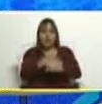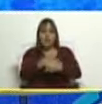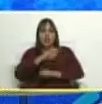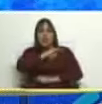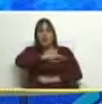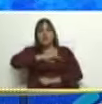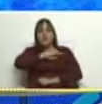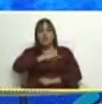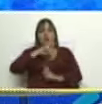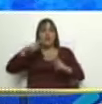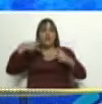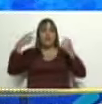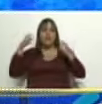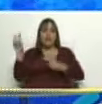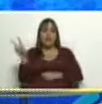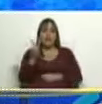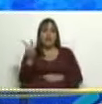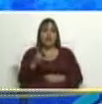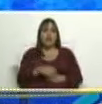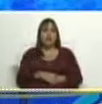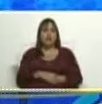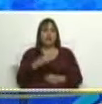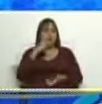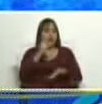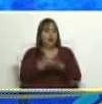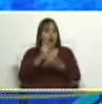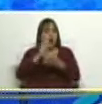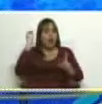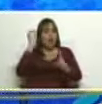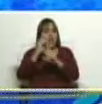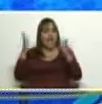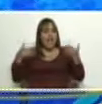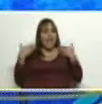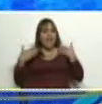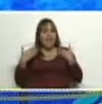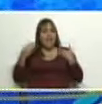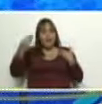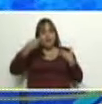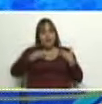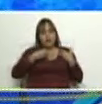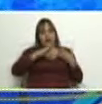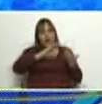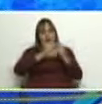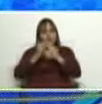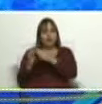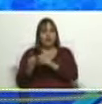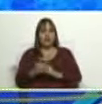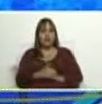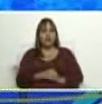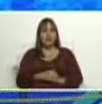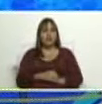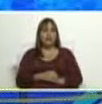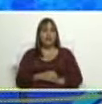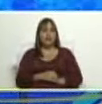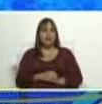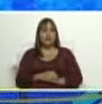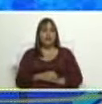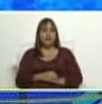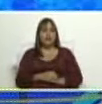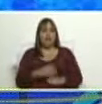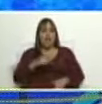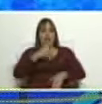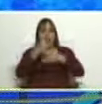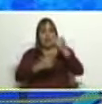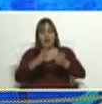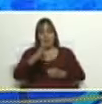Venezuela. Mire cómo se llama el vértice. Alegría para mi comunidad. El plan Mi Calle.